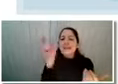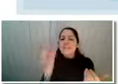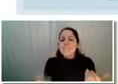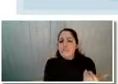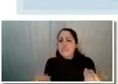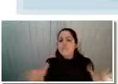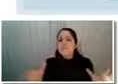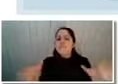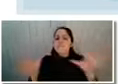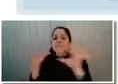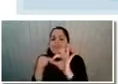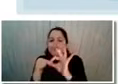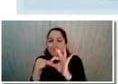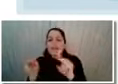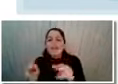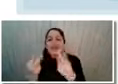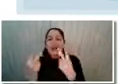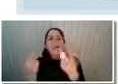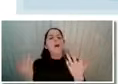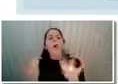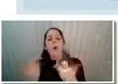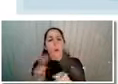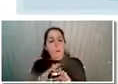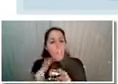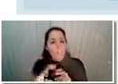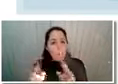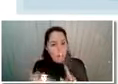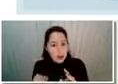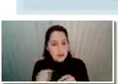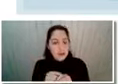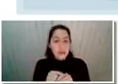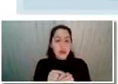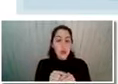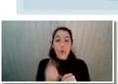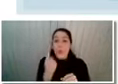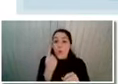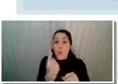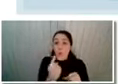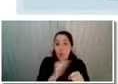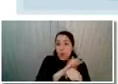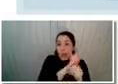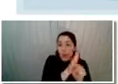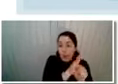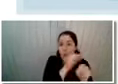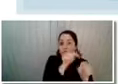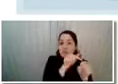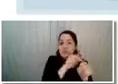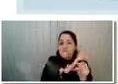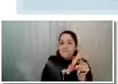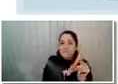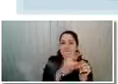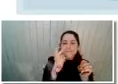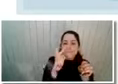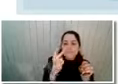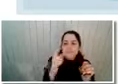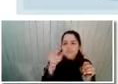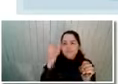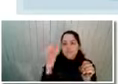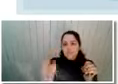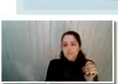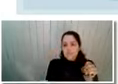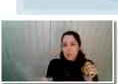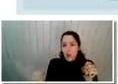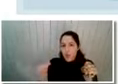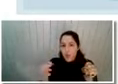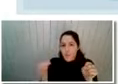proteínas, que está en la cubierta, reconoce un receptor de la célula del humano, del huésped humano, que es